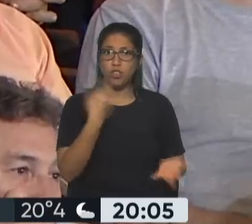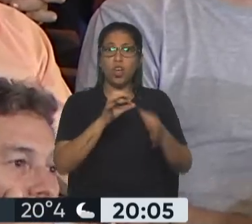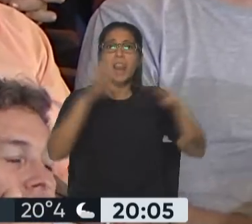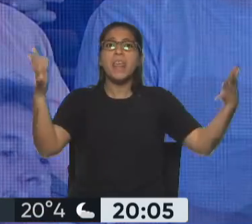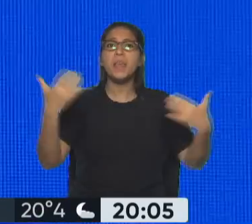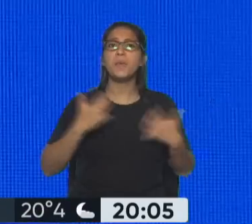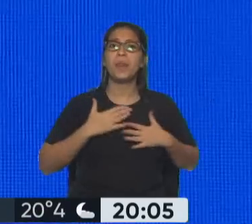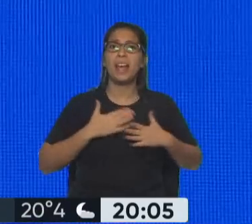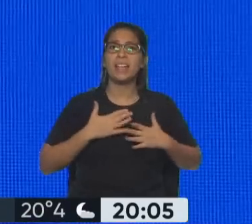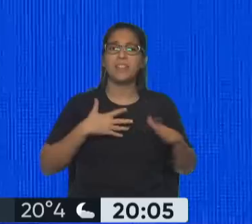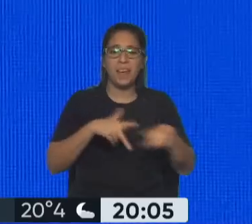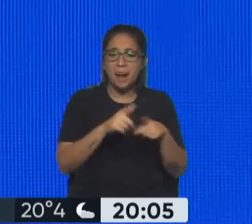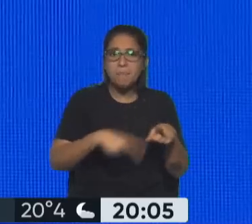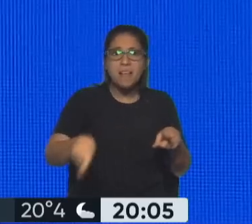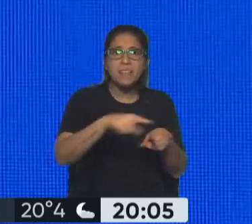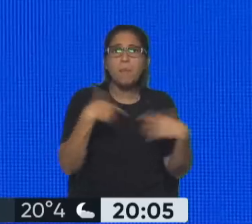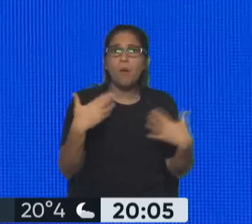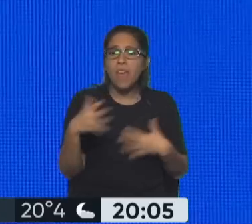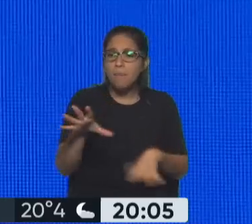libertad en las herramientas